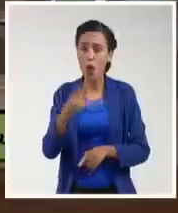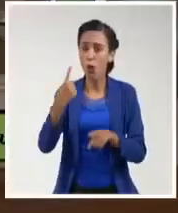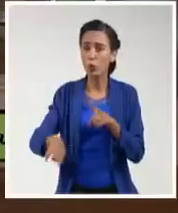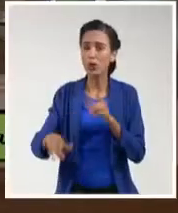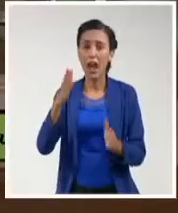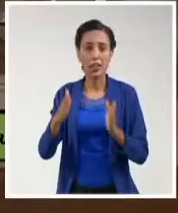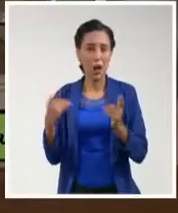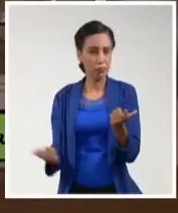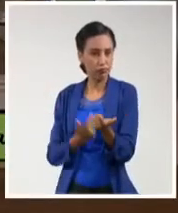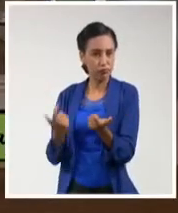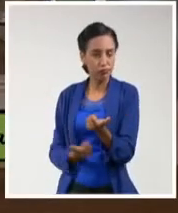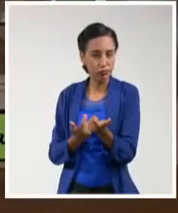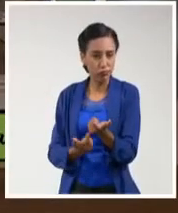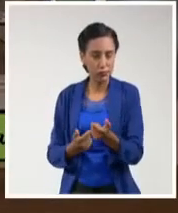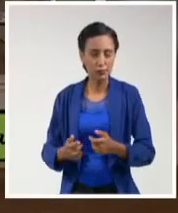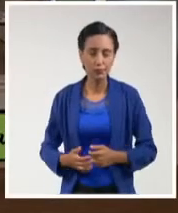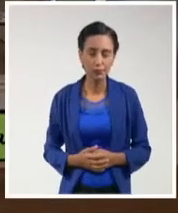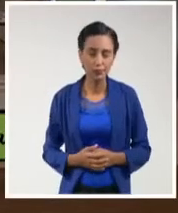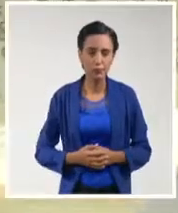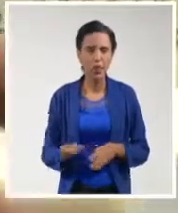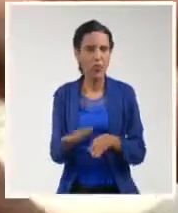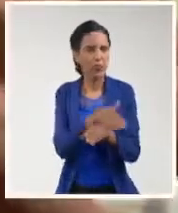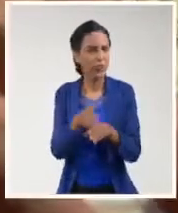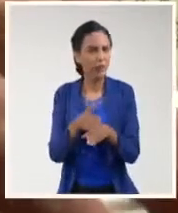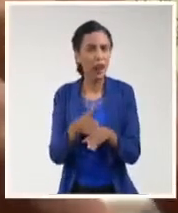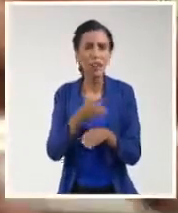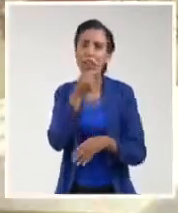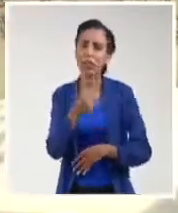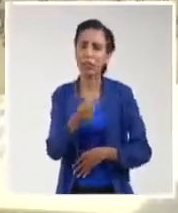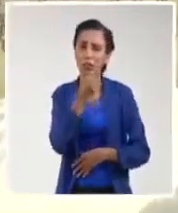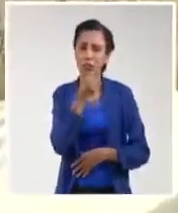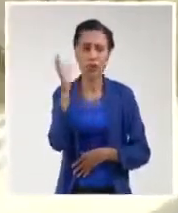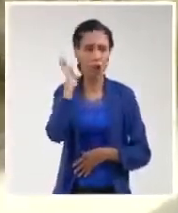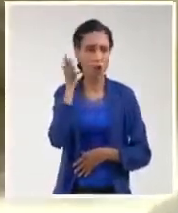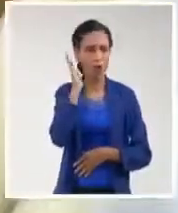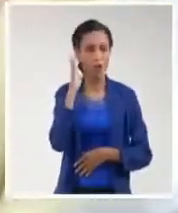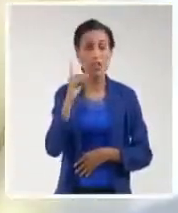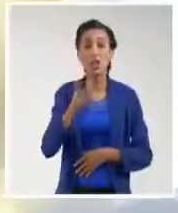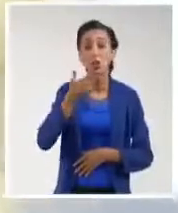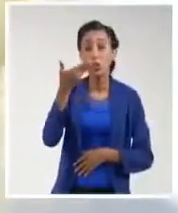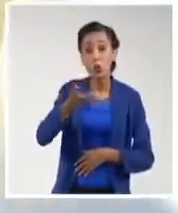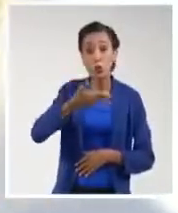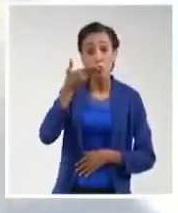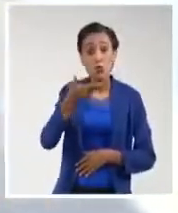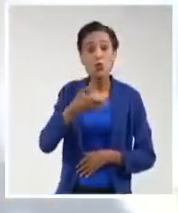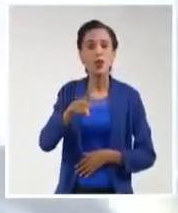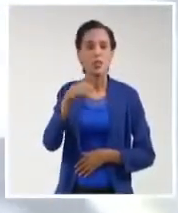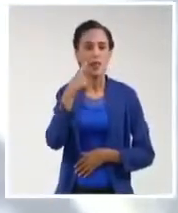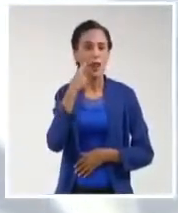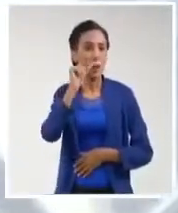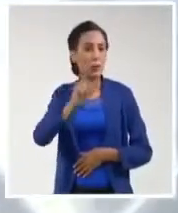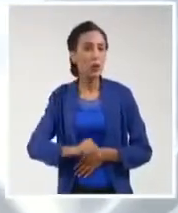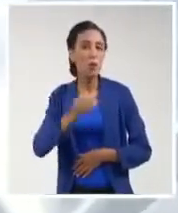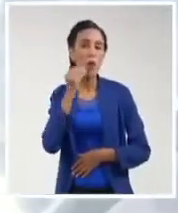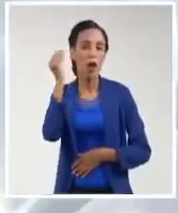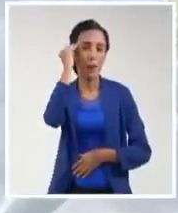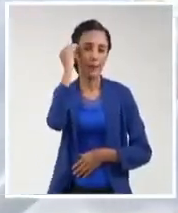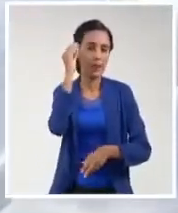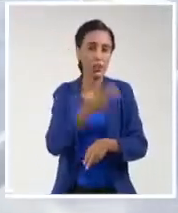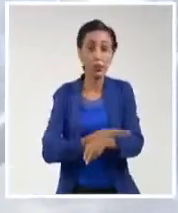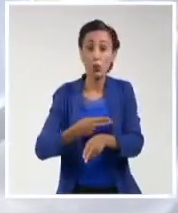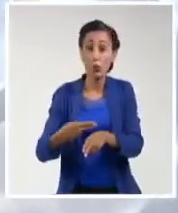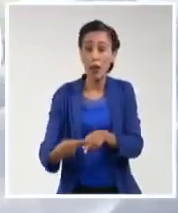guerrillera. Artículos, entrevistas, conferencias y discursos en los que contribuye al conocimiento de la historia y